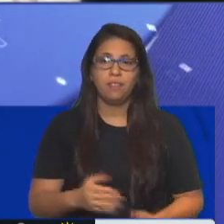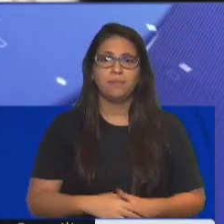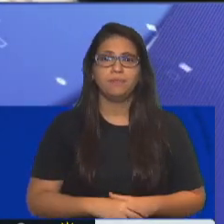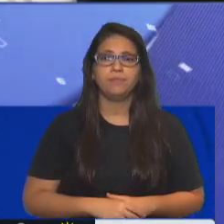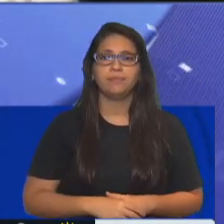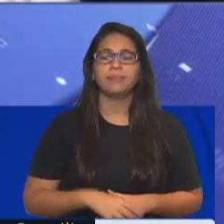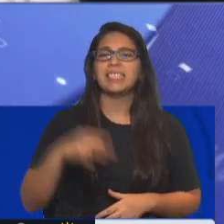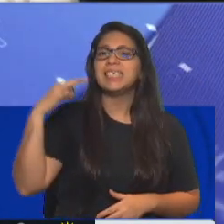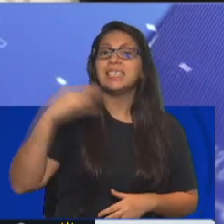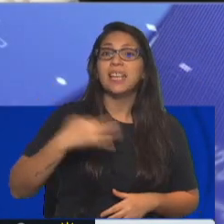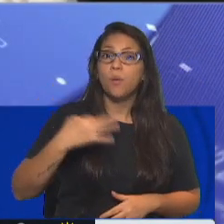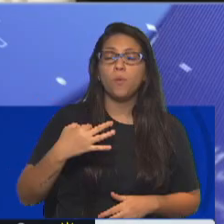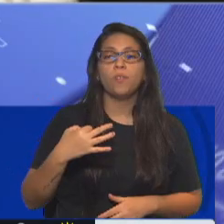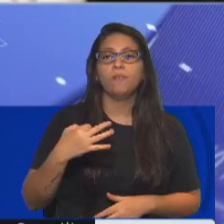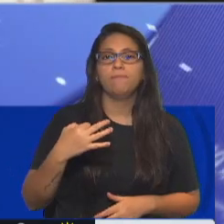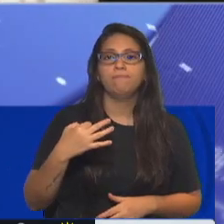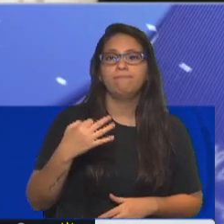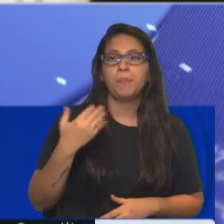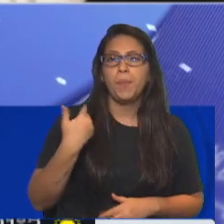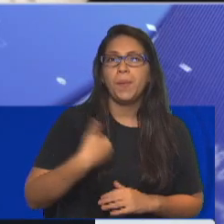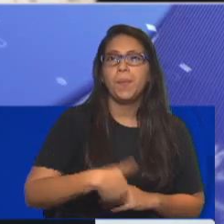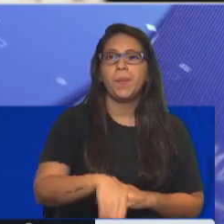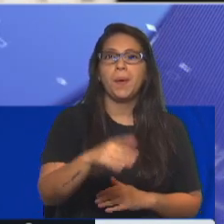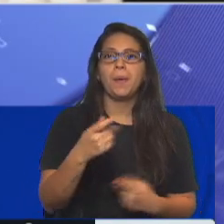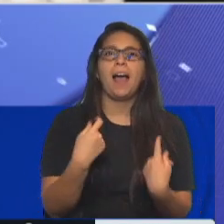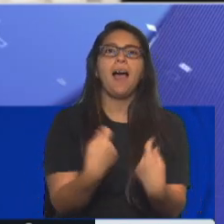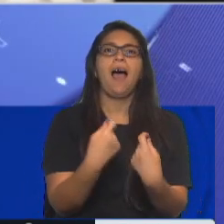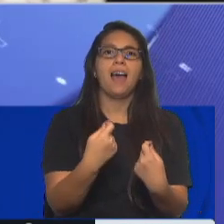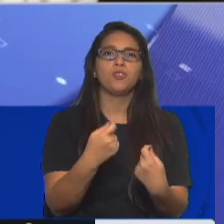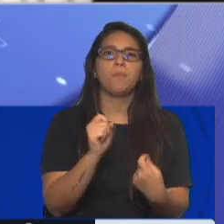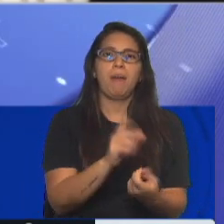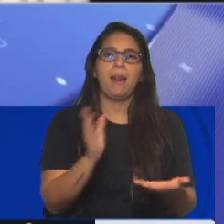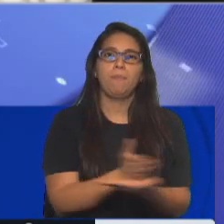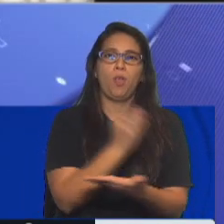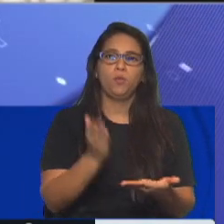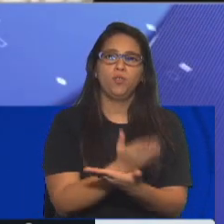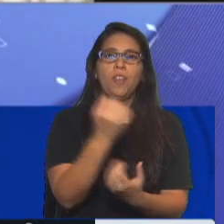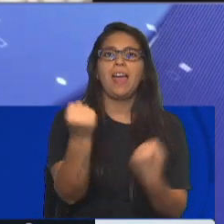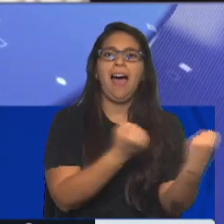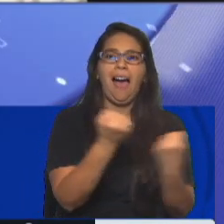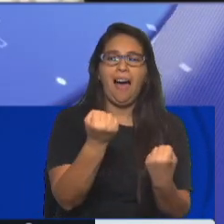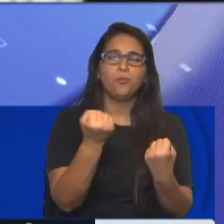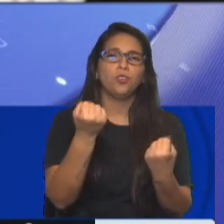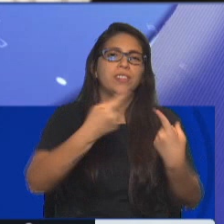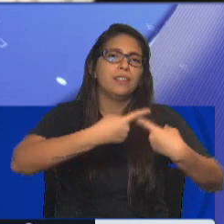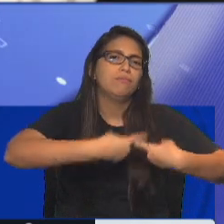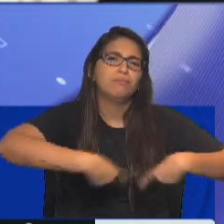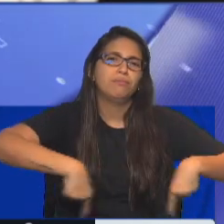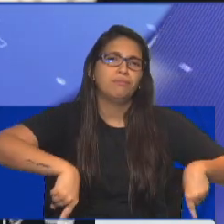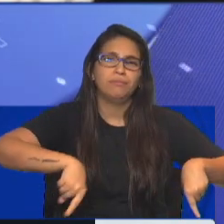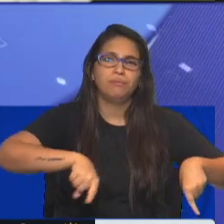seguramente esto va a tener un incremento de los costos de la producción de automóviles y de diferentes